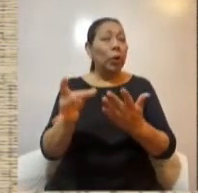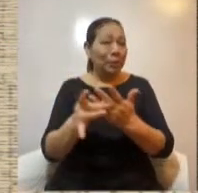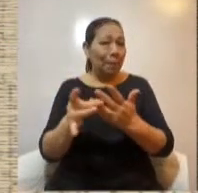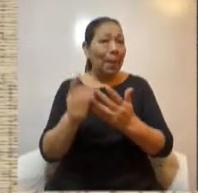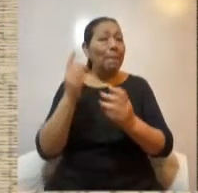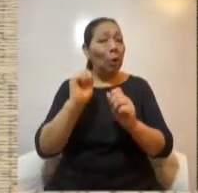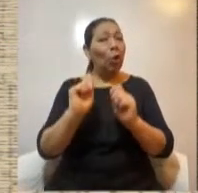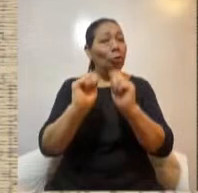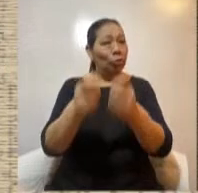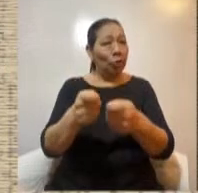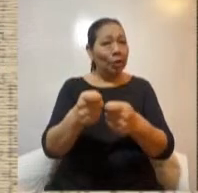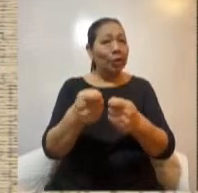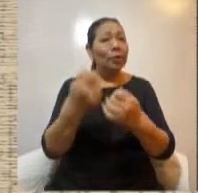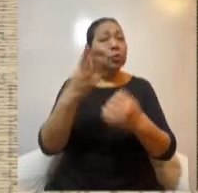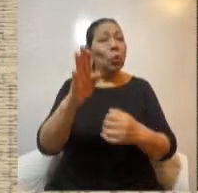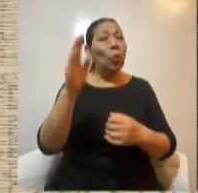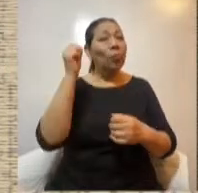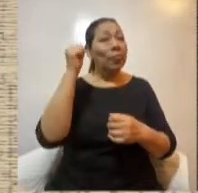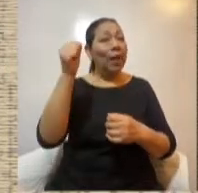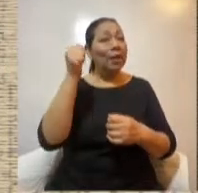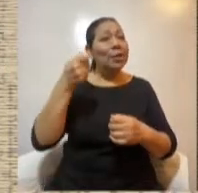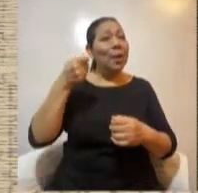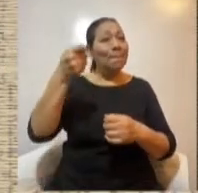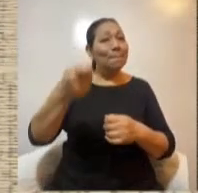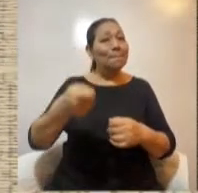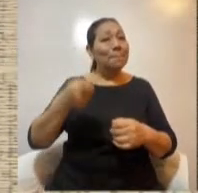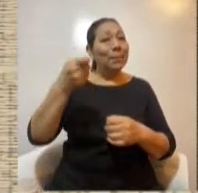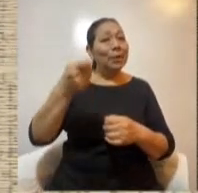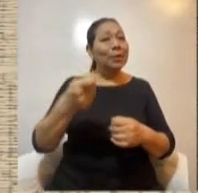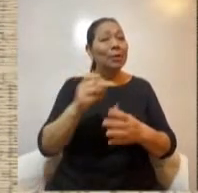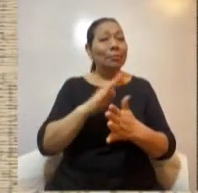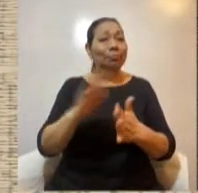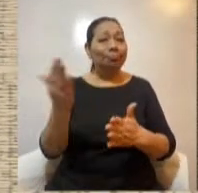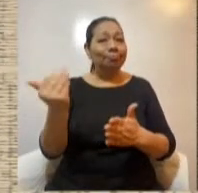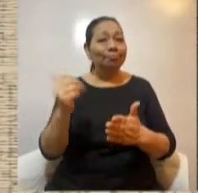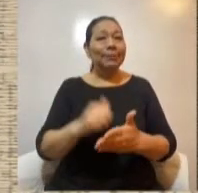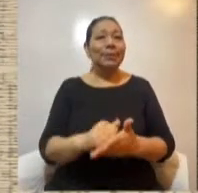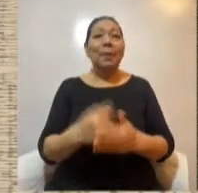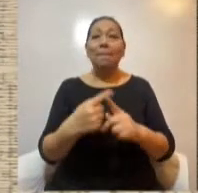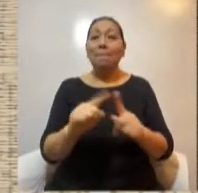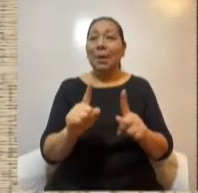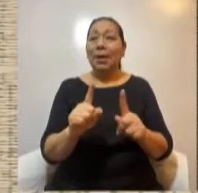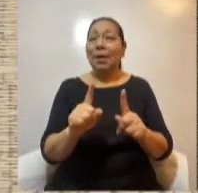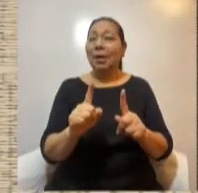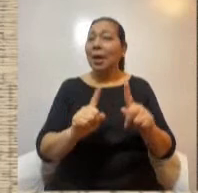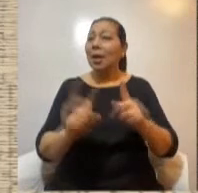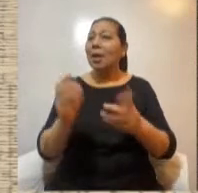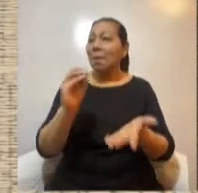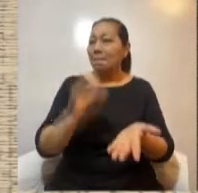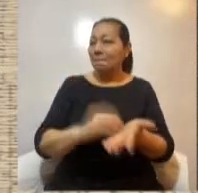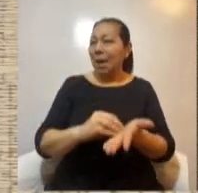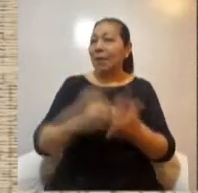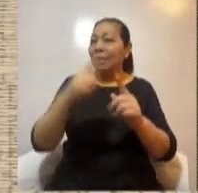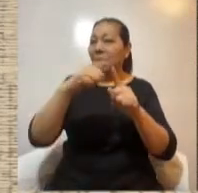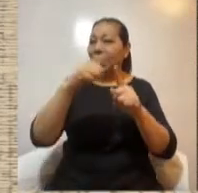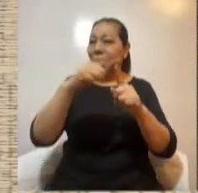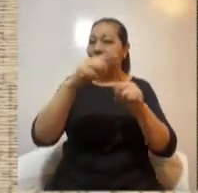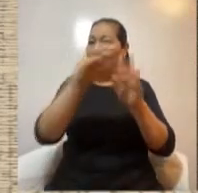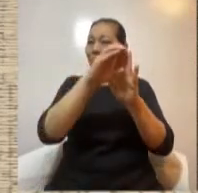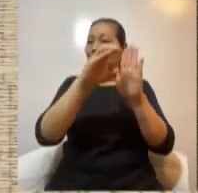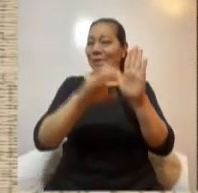su causante para otorgarle el derecho a la pensión de viudez. Pero hace algo más el